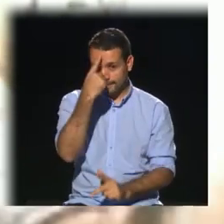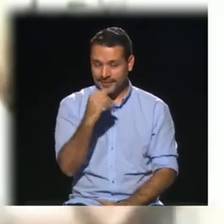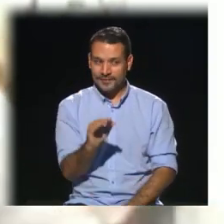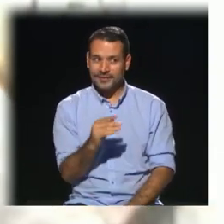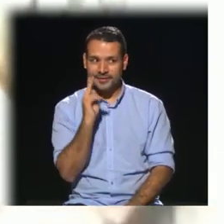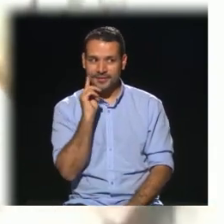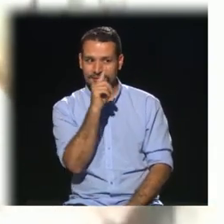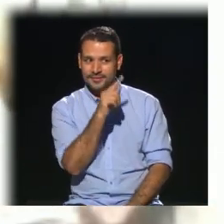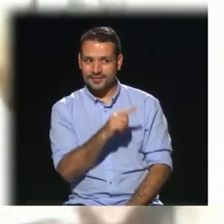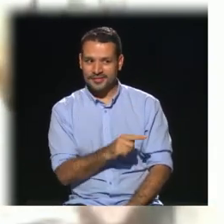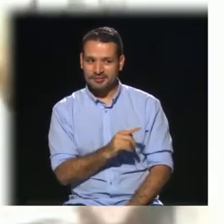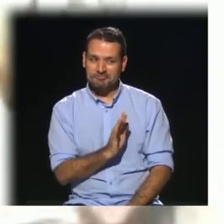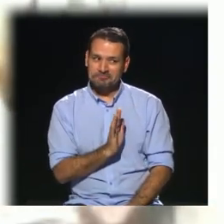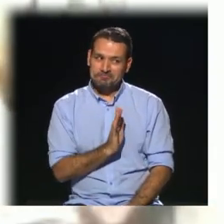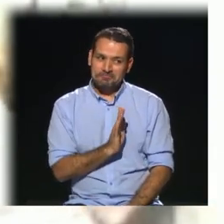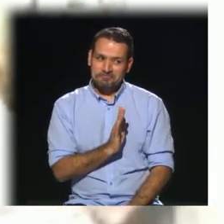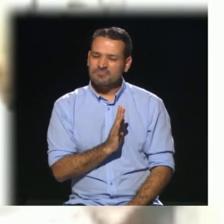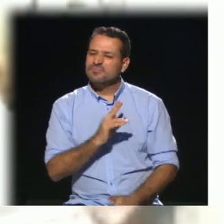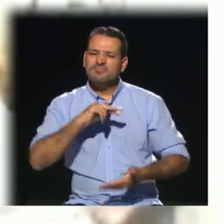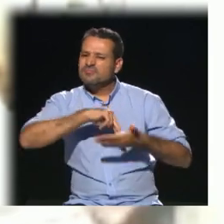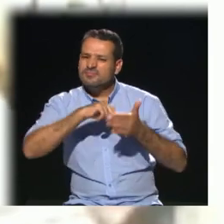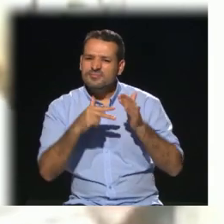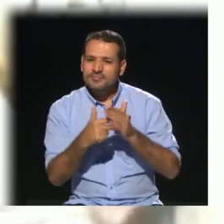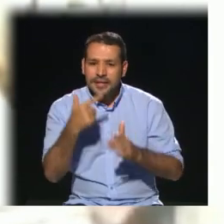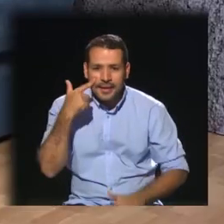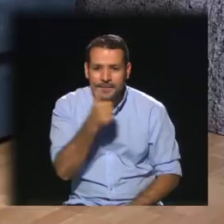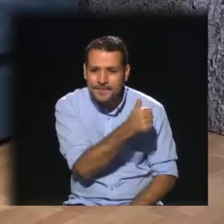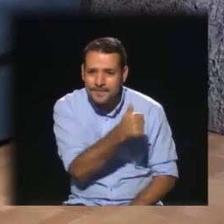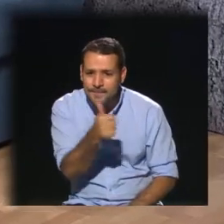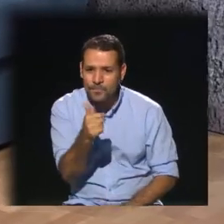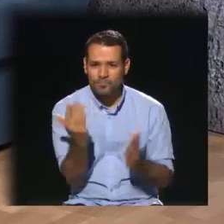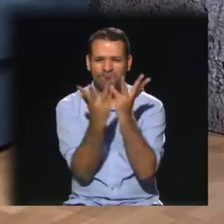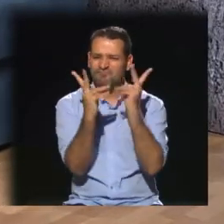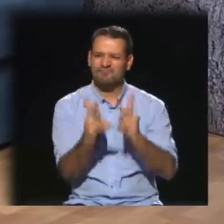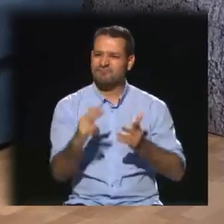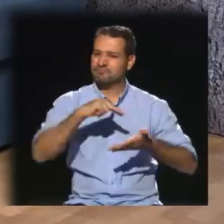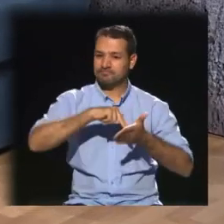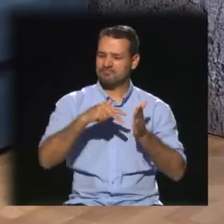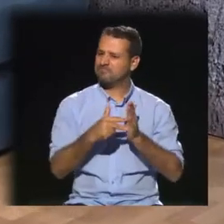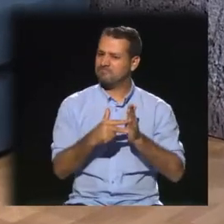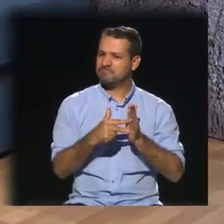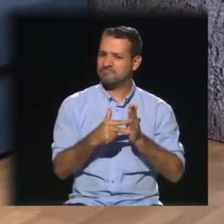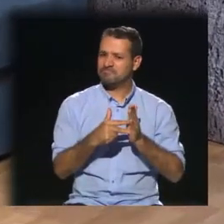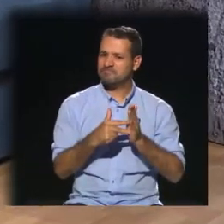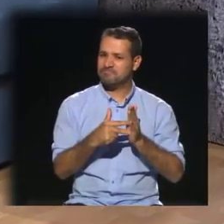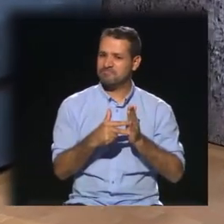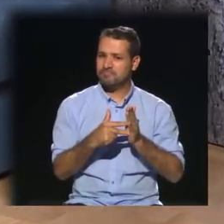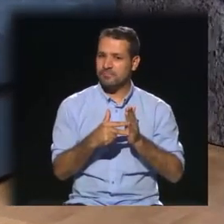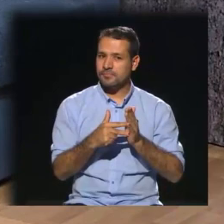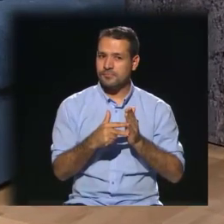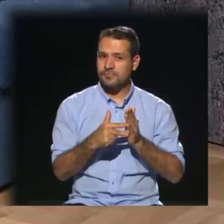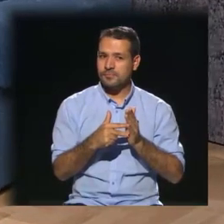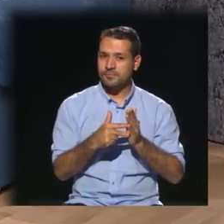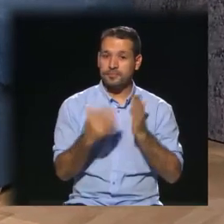les digo, oigan, ¿pero qué es un buen estudiante? Podríamos decir que un buen estudiante matemático es el que de 20 ejercicios